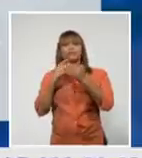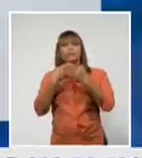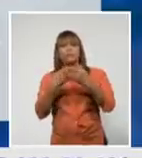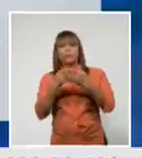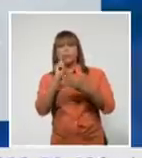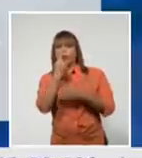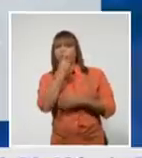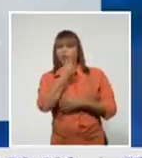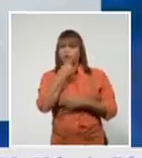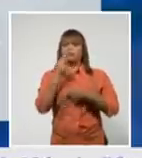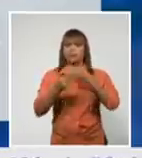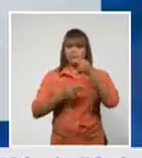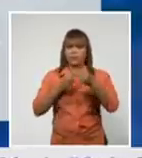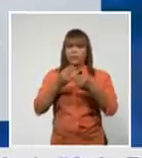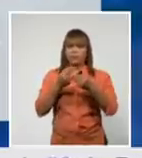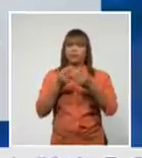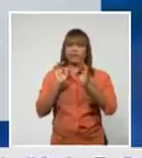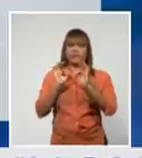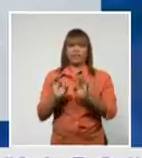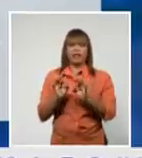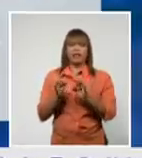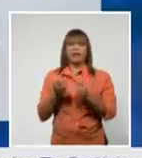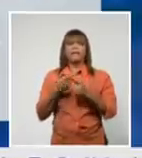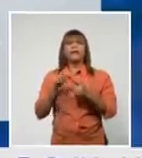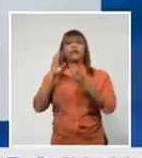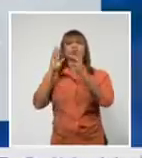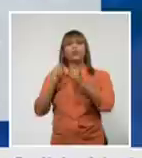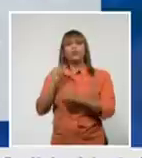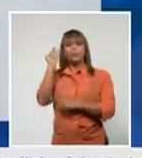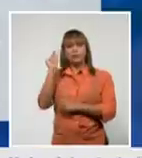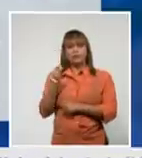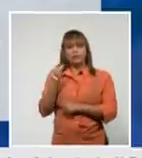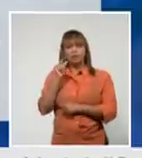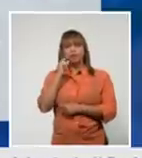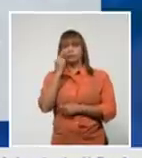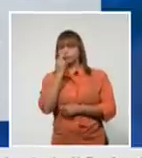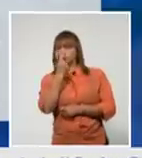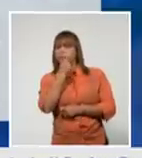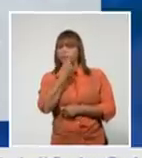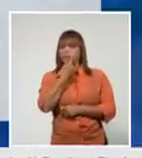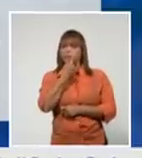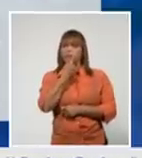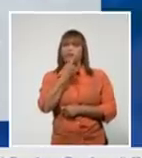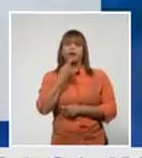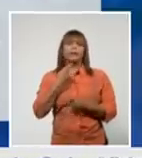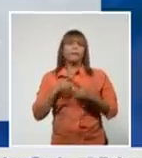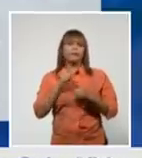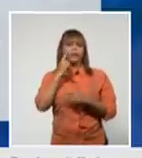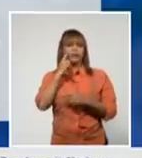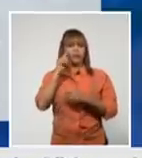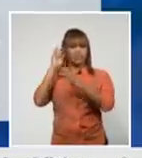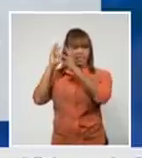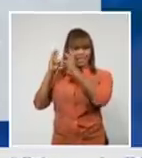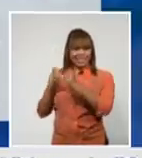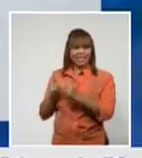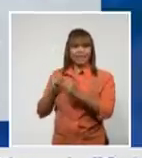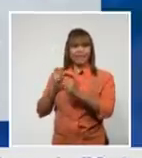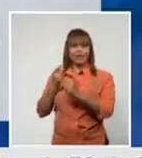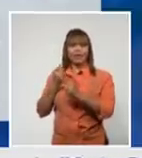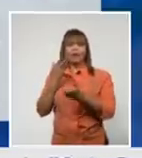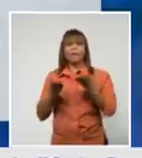se procesan, el número de personas que se estudian, porque si ven la cifra del día de